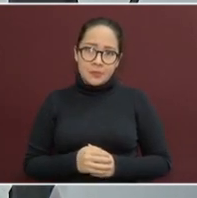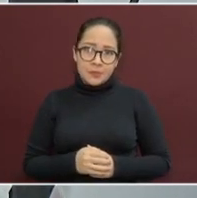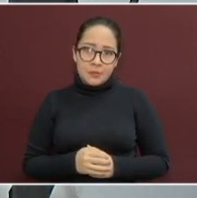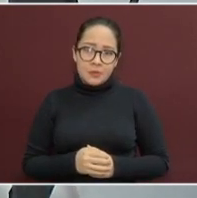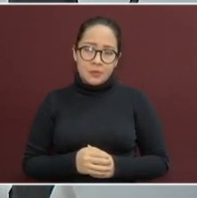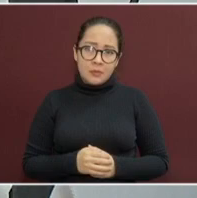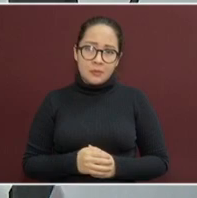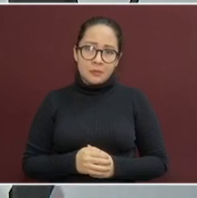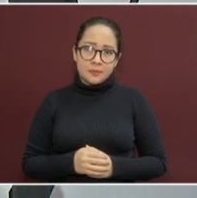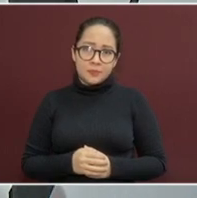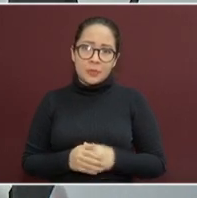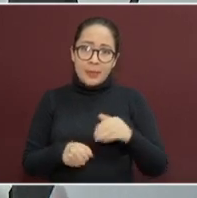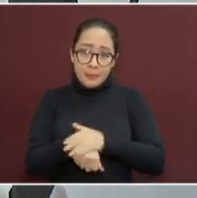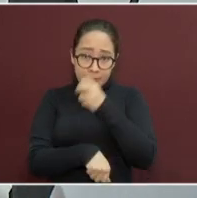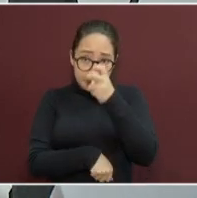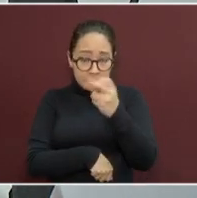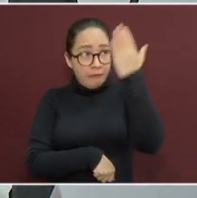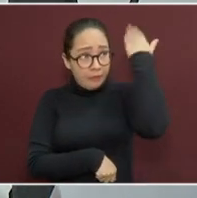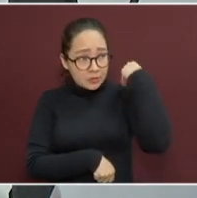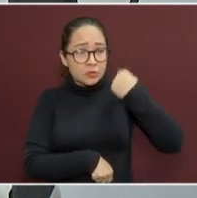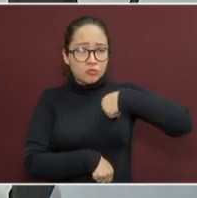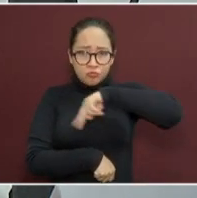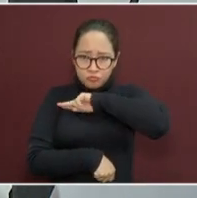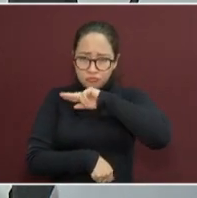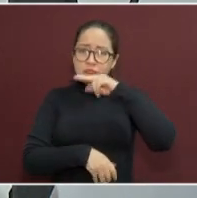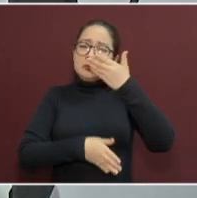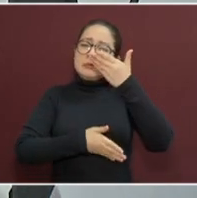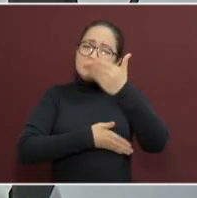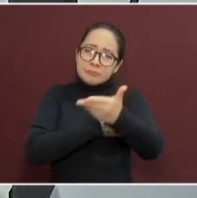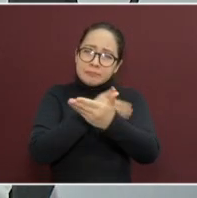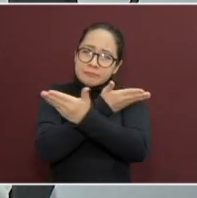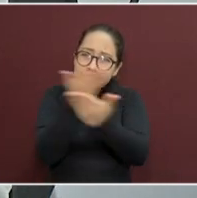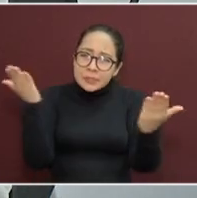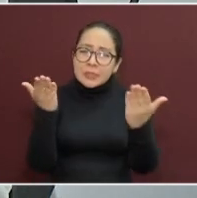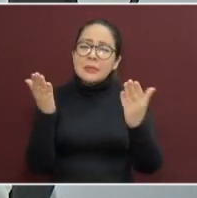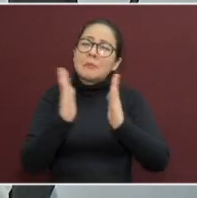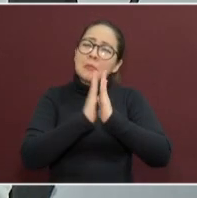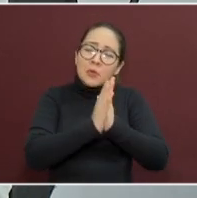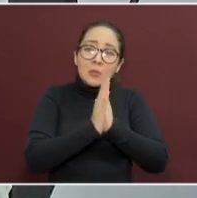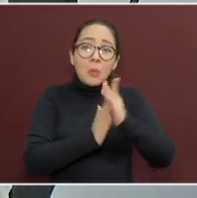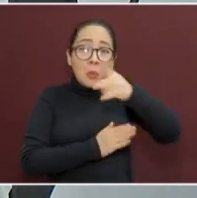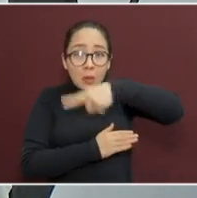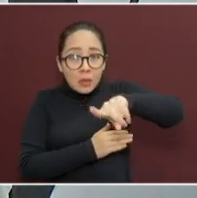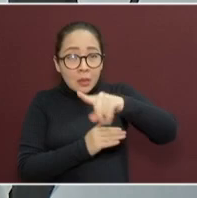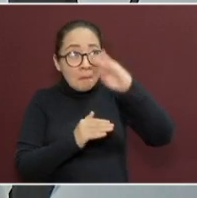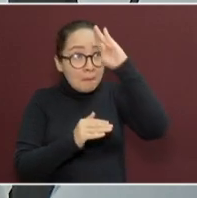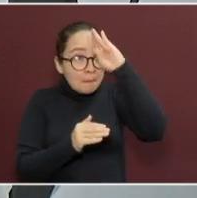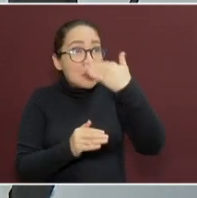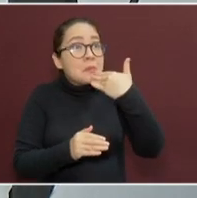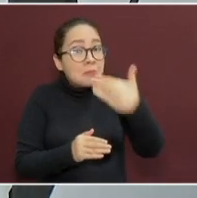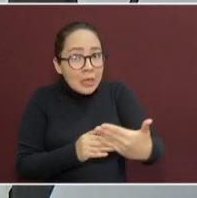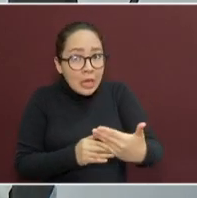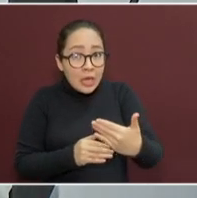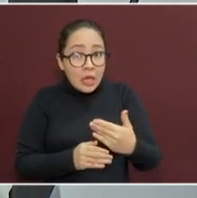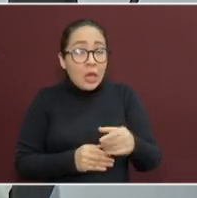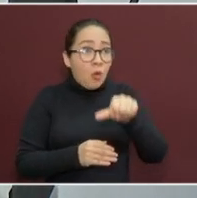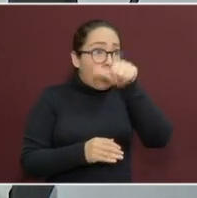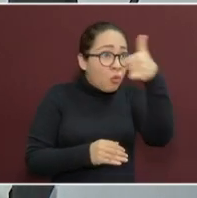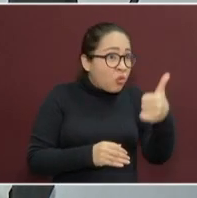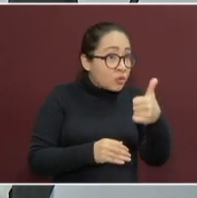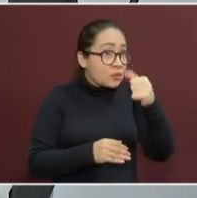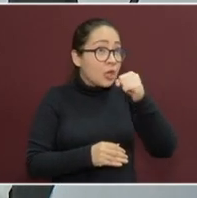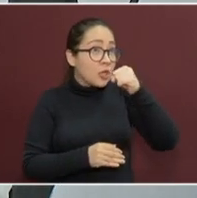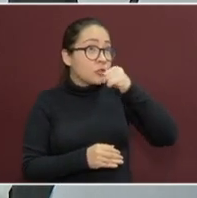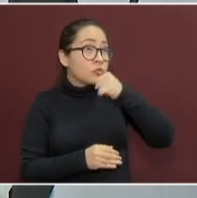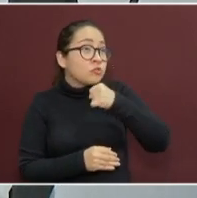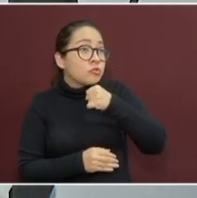hemos estado les hemos estado pidiendo que no se dejen llevar por información falsa que pongan en